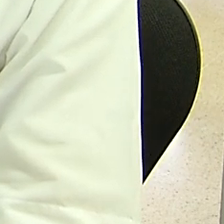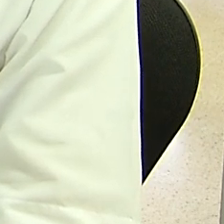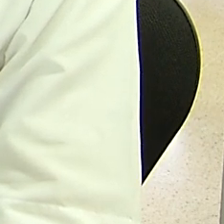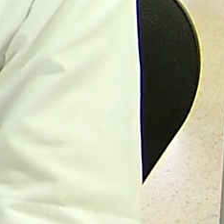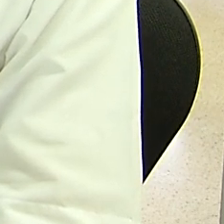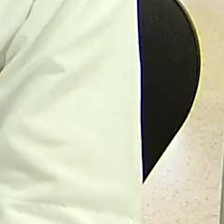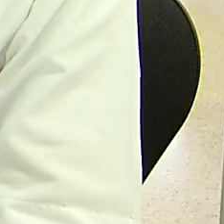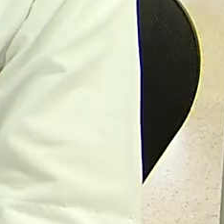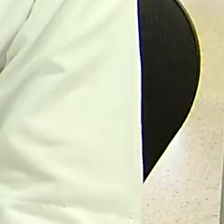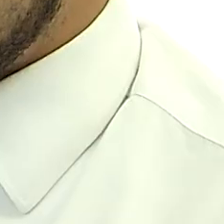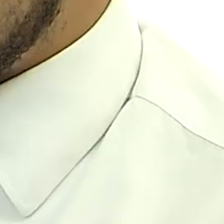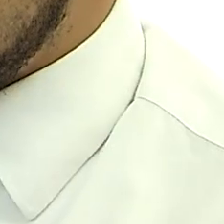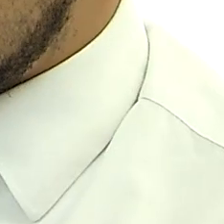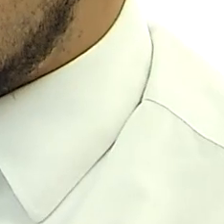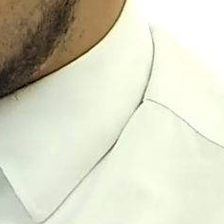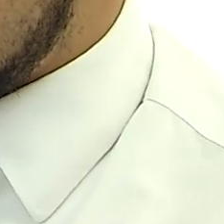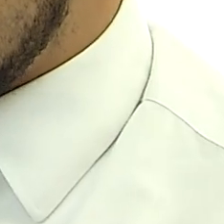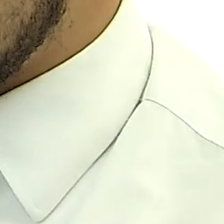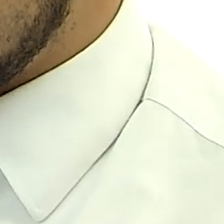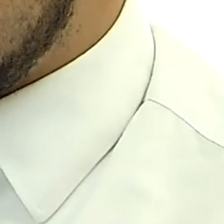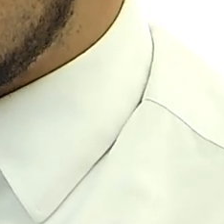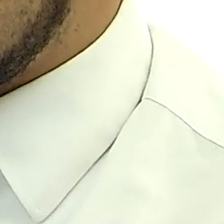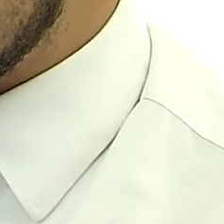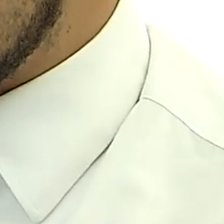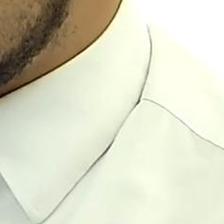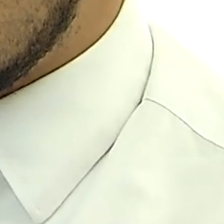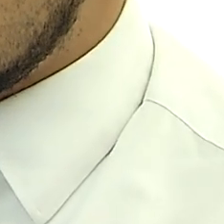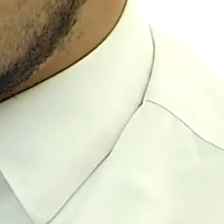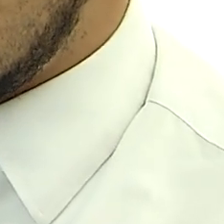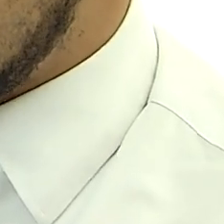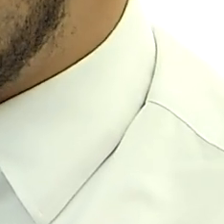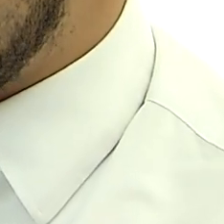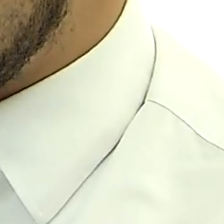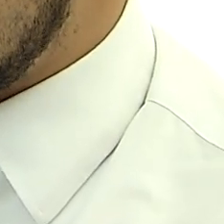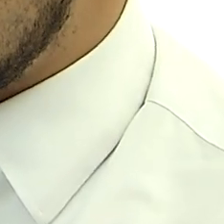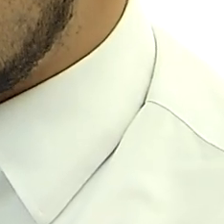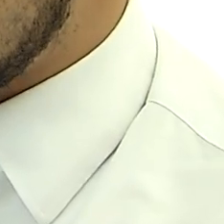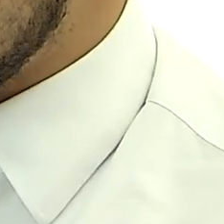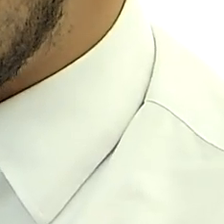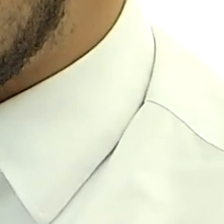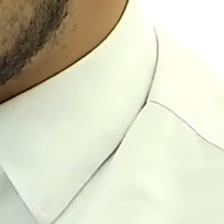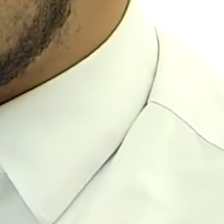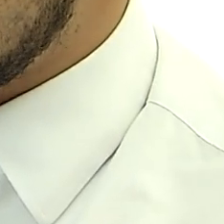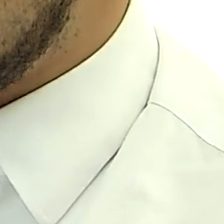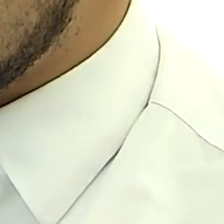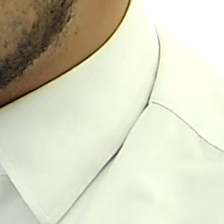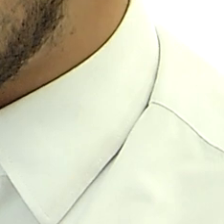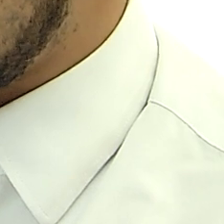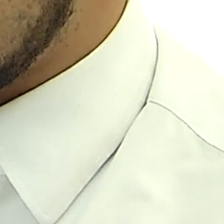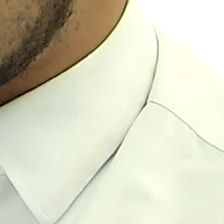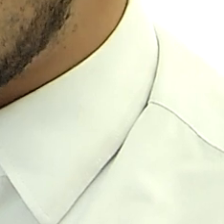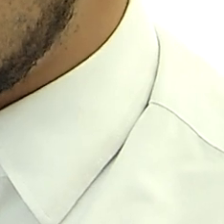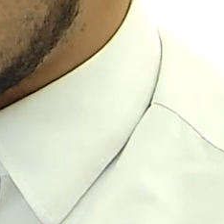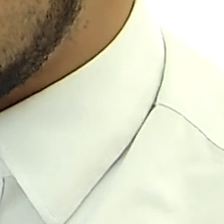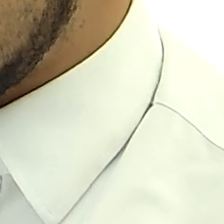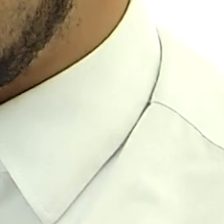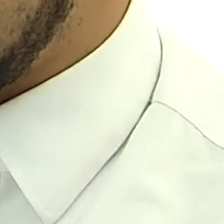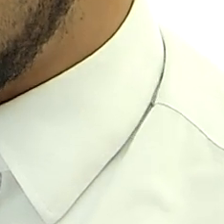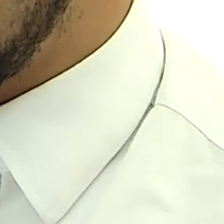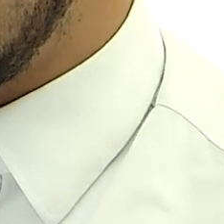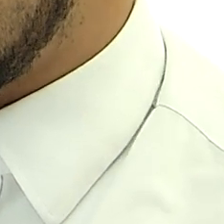Servicio con portabicicletas. Sí, mira, te recuerdo que el servicio de portabicicletas tiene una membresía de 6.300 pesos que debes